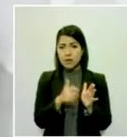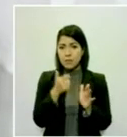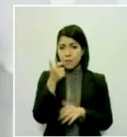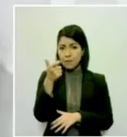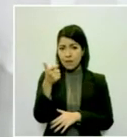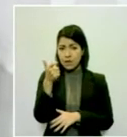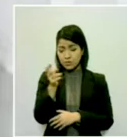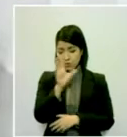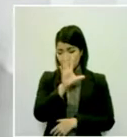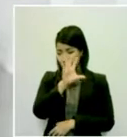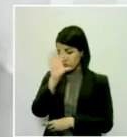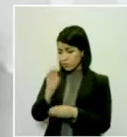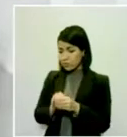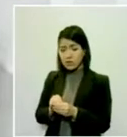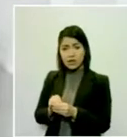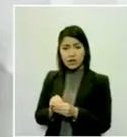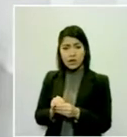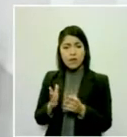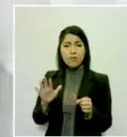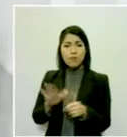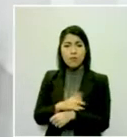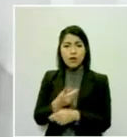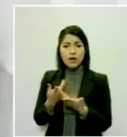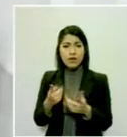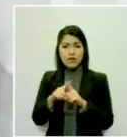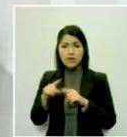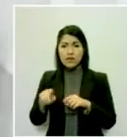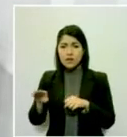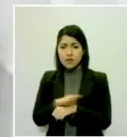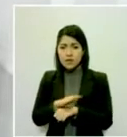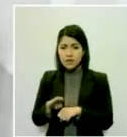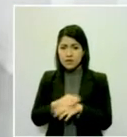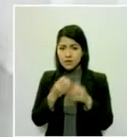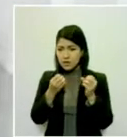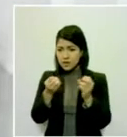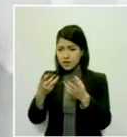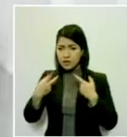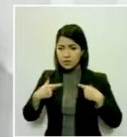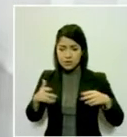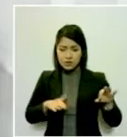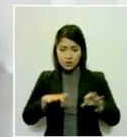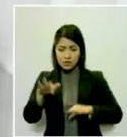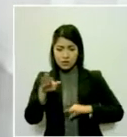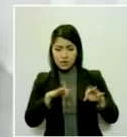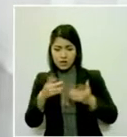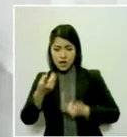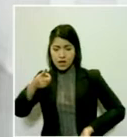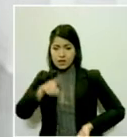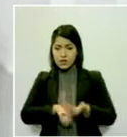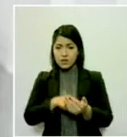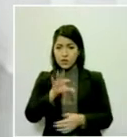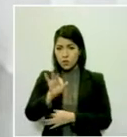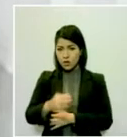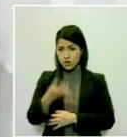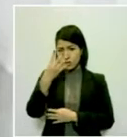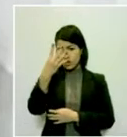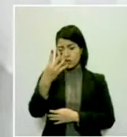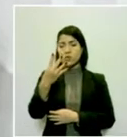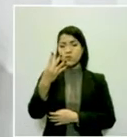1,128,706,000 pesos que corresponden a prestaciones que están en condiciones generales de trabajo. Existen 44